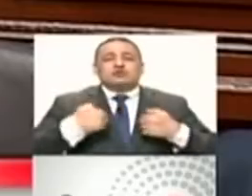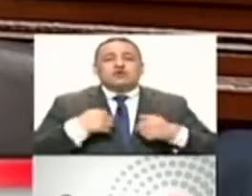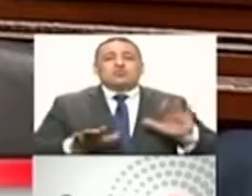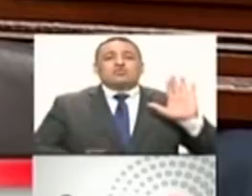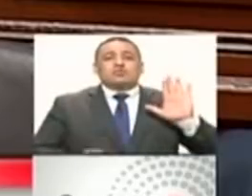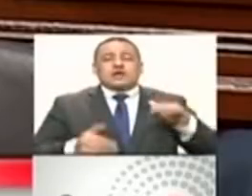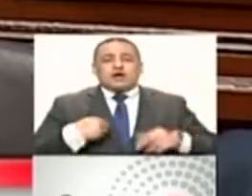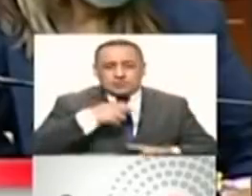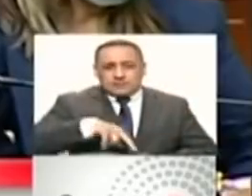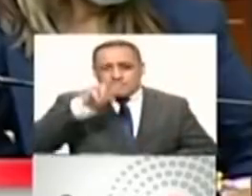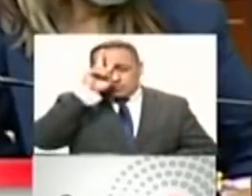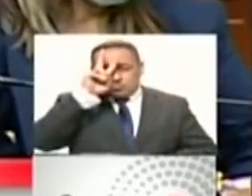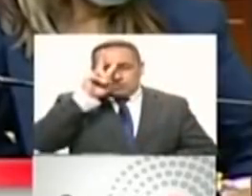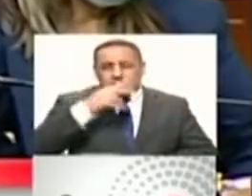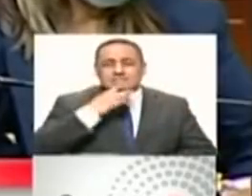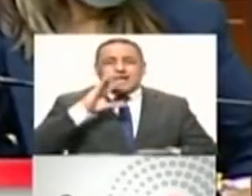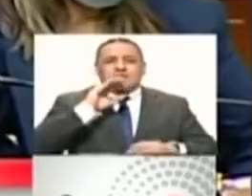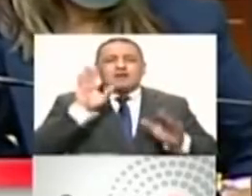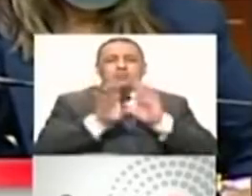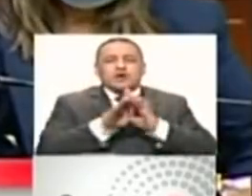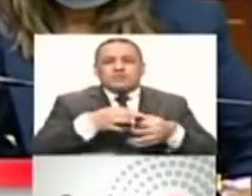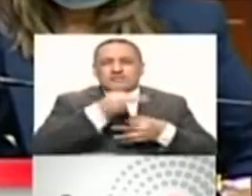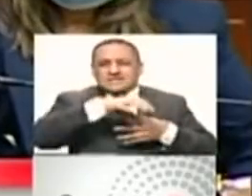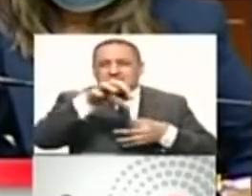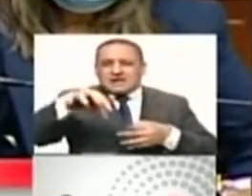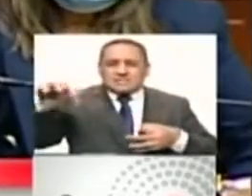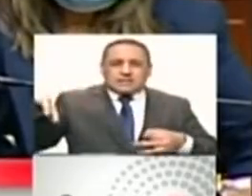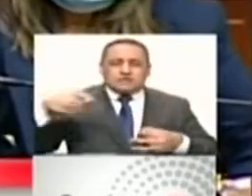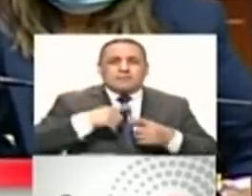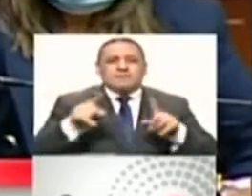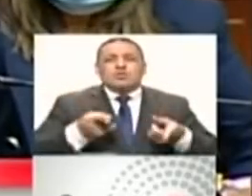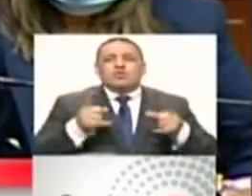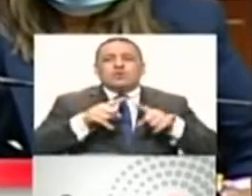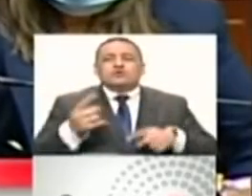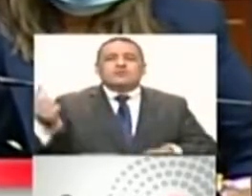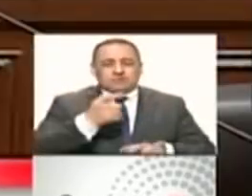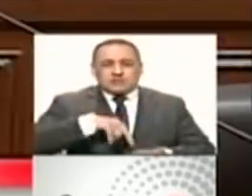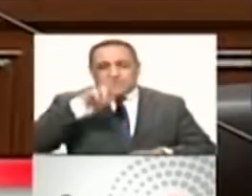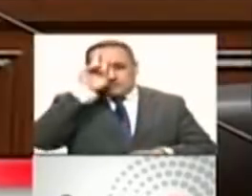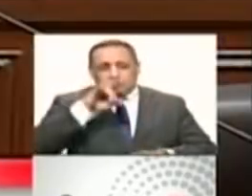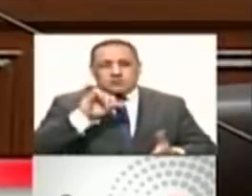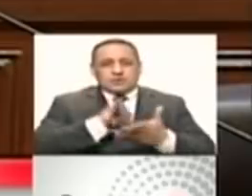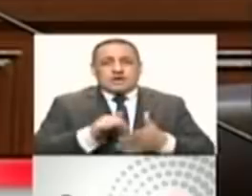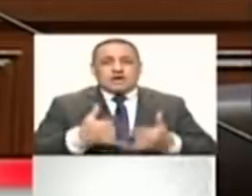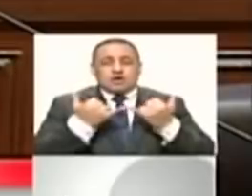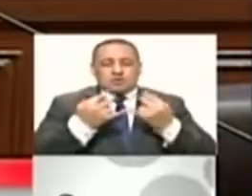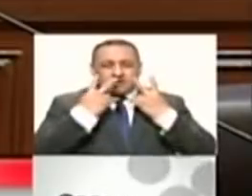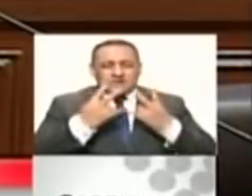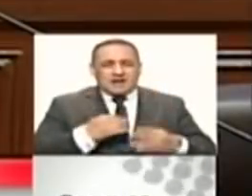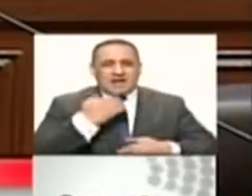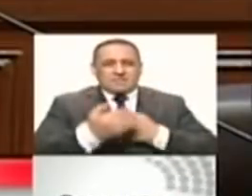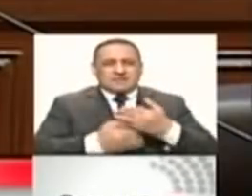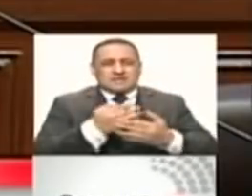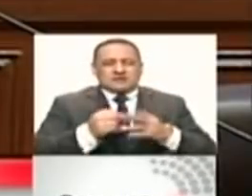este tipo de votaciones, la posibilidad de contar con algunas concesiones, ¿no? Y no solamente en aspecto de obras